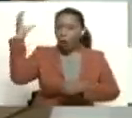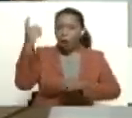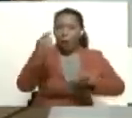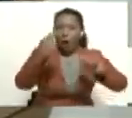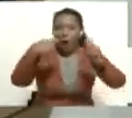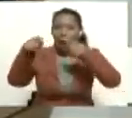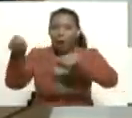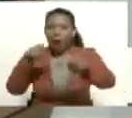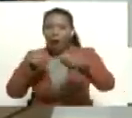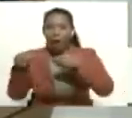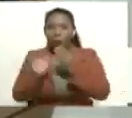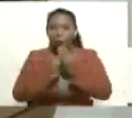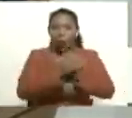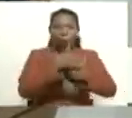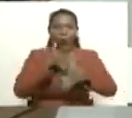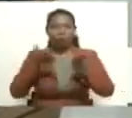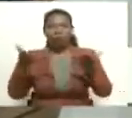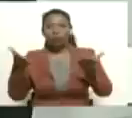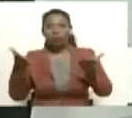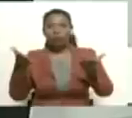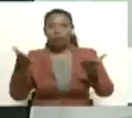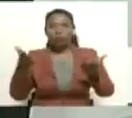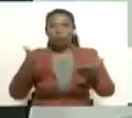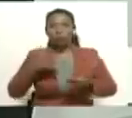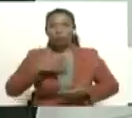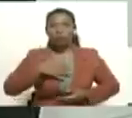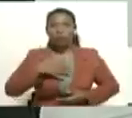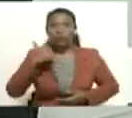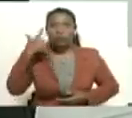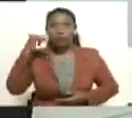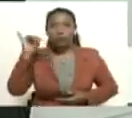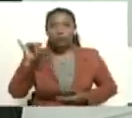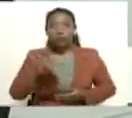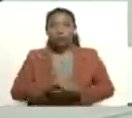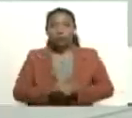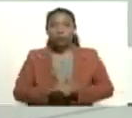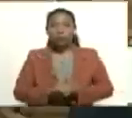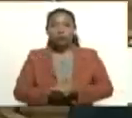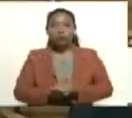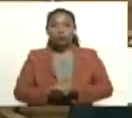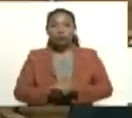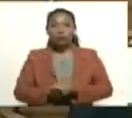voy a poder, no voy a poder, necesito unos pañales Securexa.